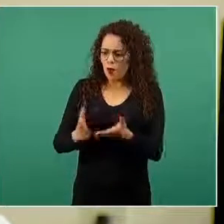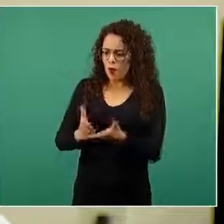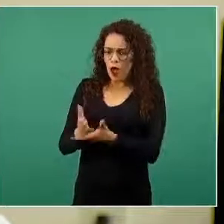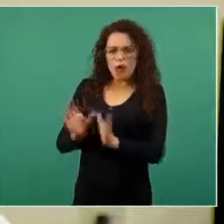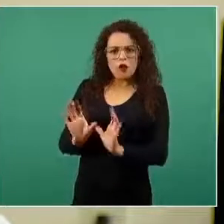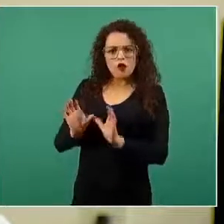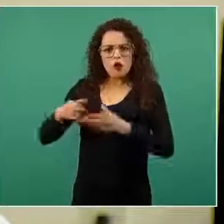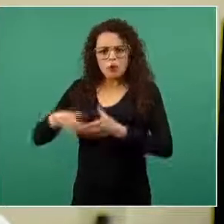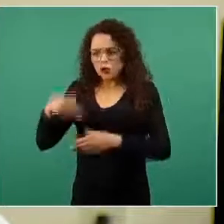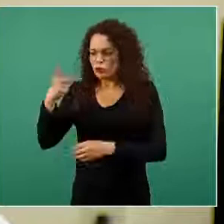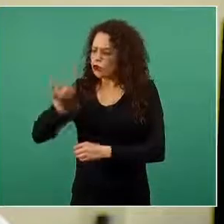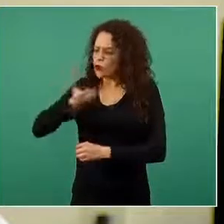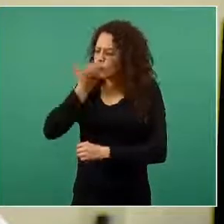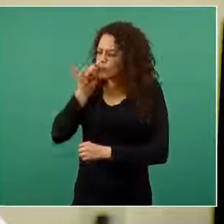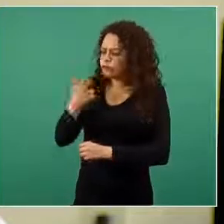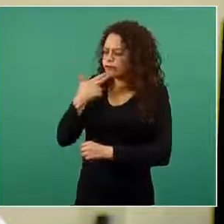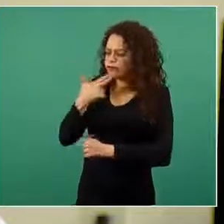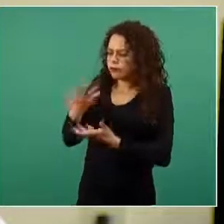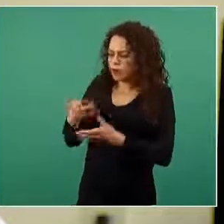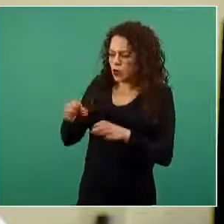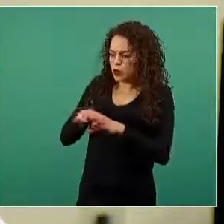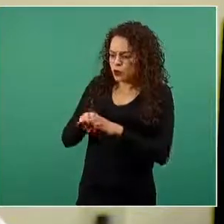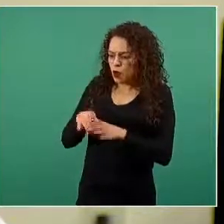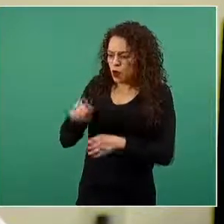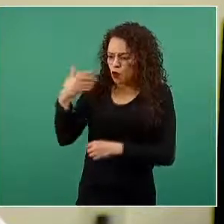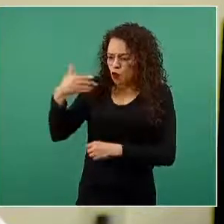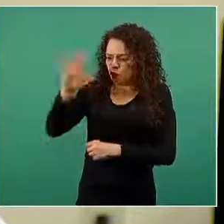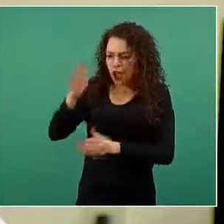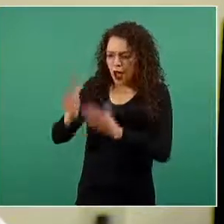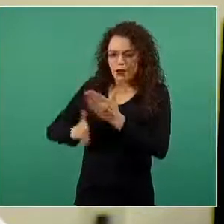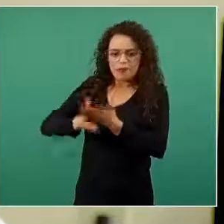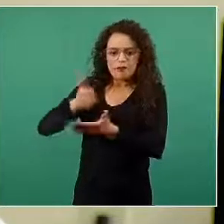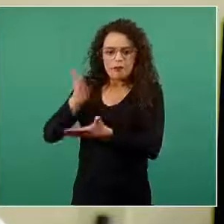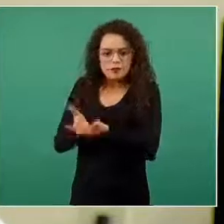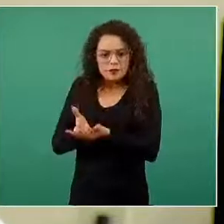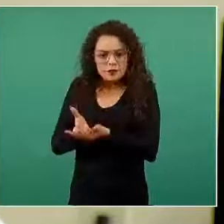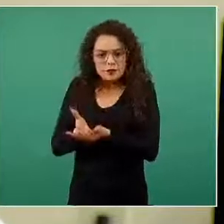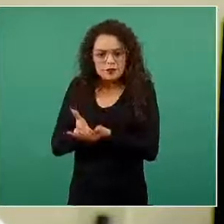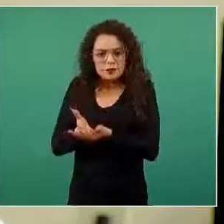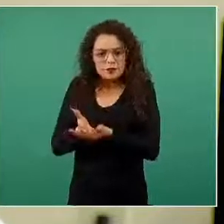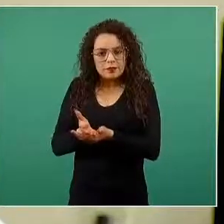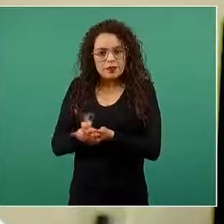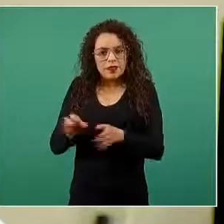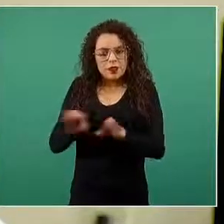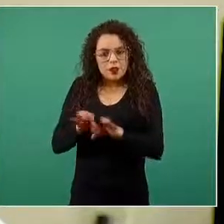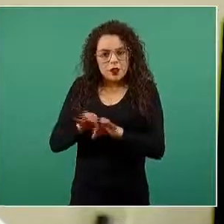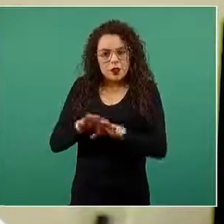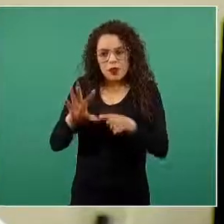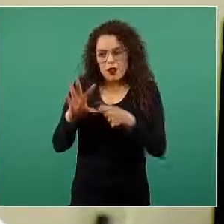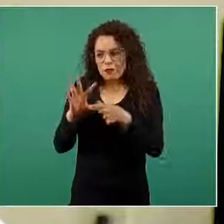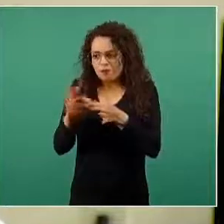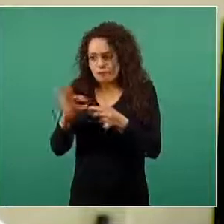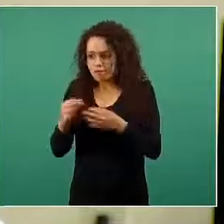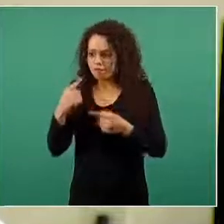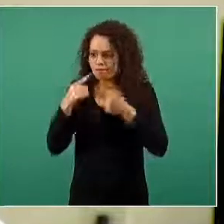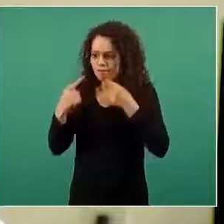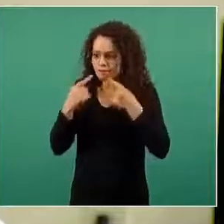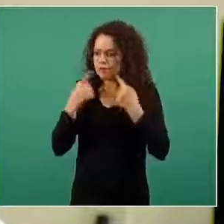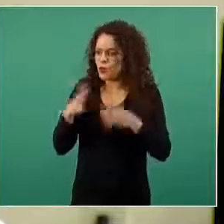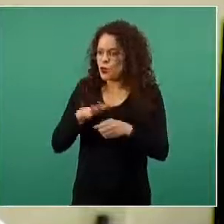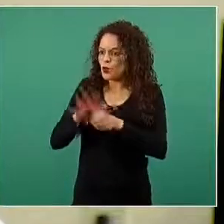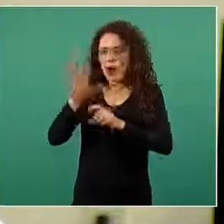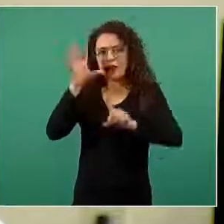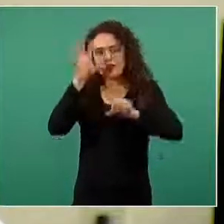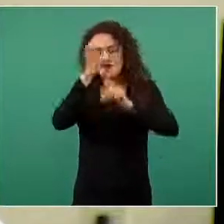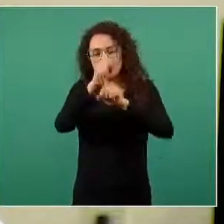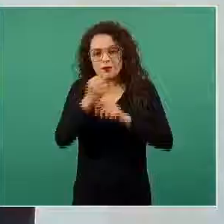usos y costumbres? ¿Cómo fue que ustedes pudieron precisamente poder entrar y sobre todo aplicar estos